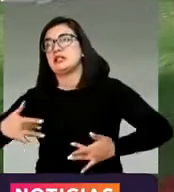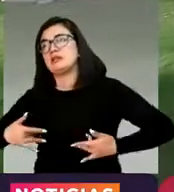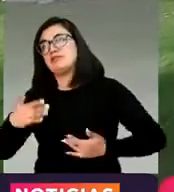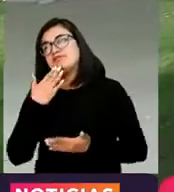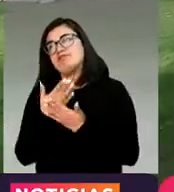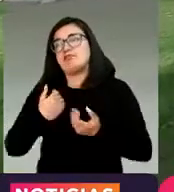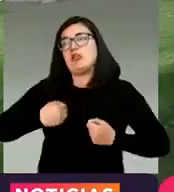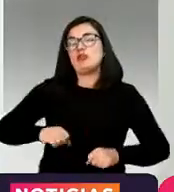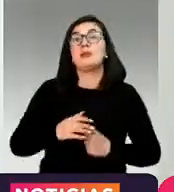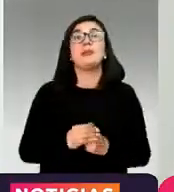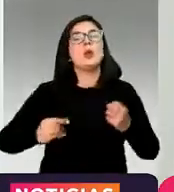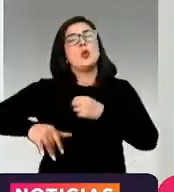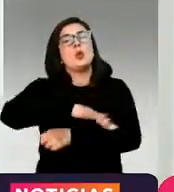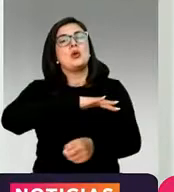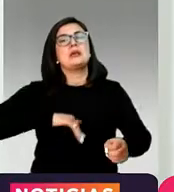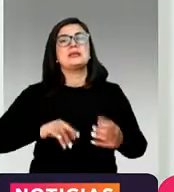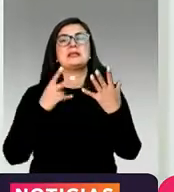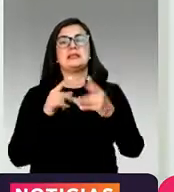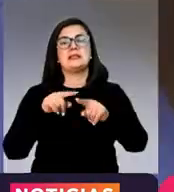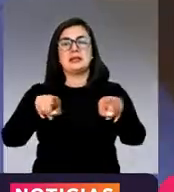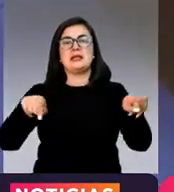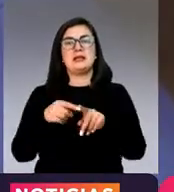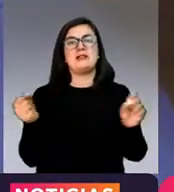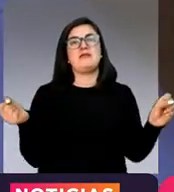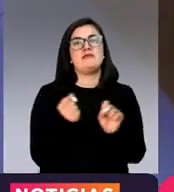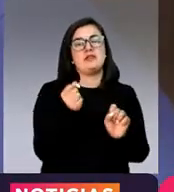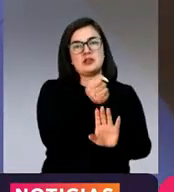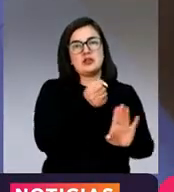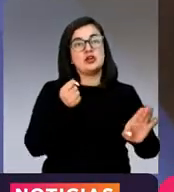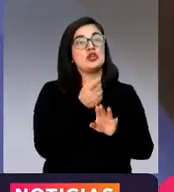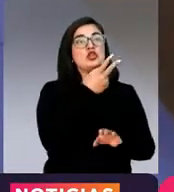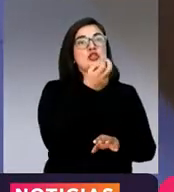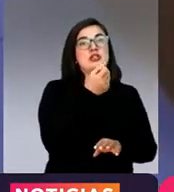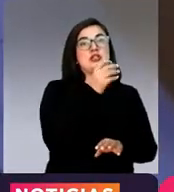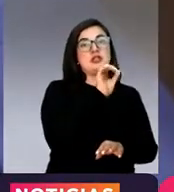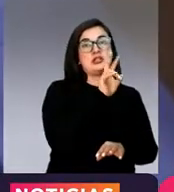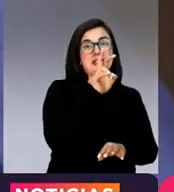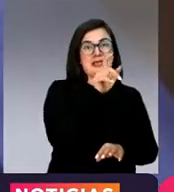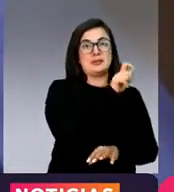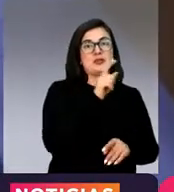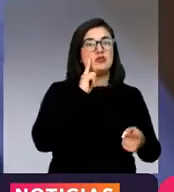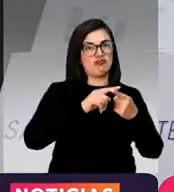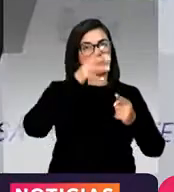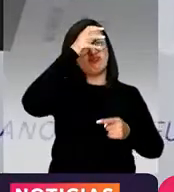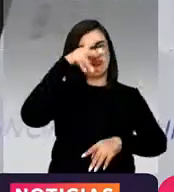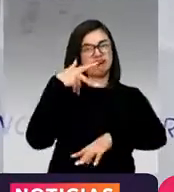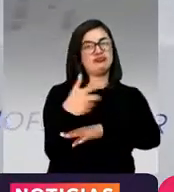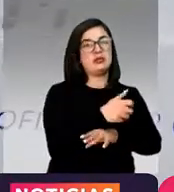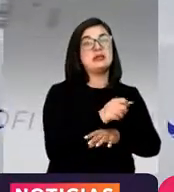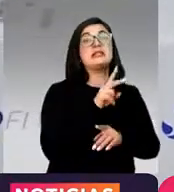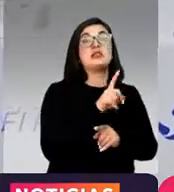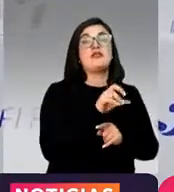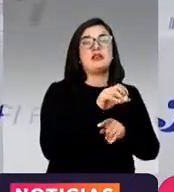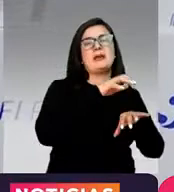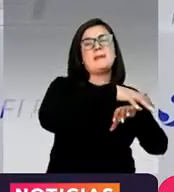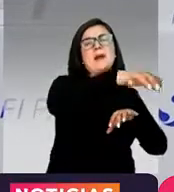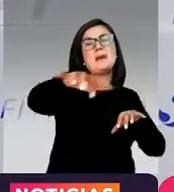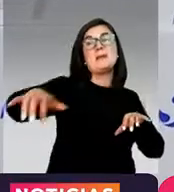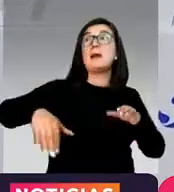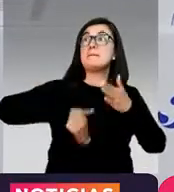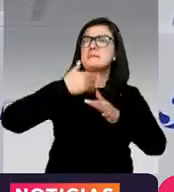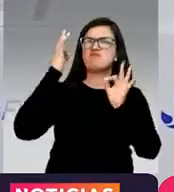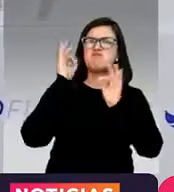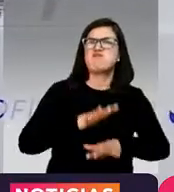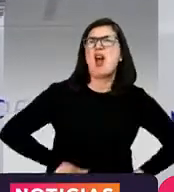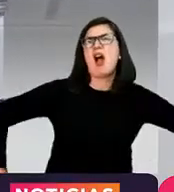Cundinamarca cuenta con 7 cuartos fríos, 212 vacunadores y 126 puntos de vacunación para cuando el plan se inicie en todos